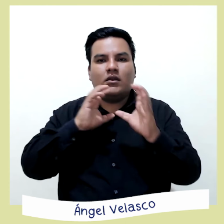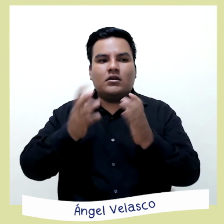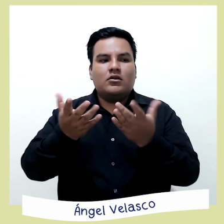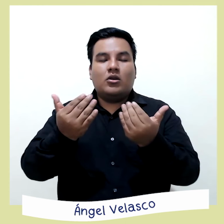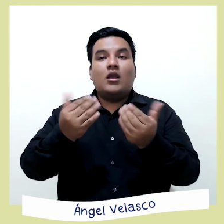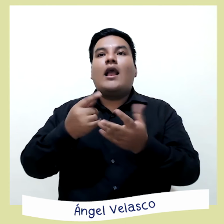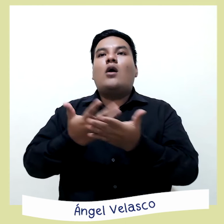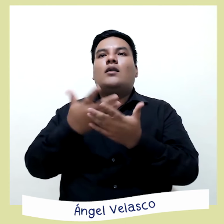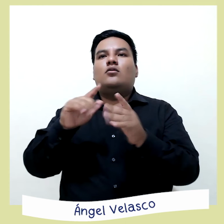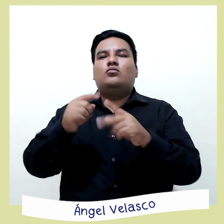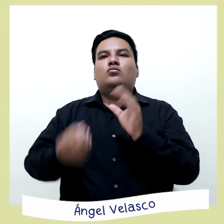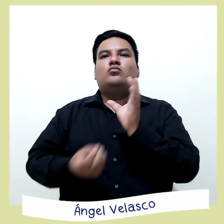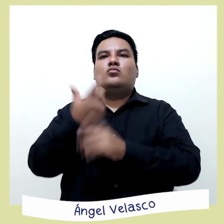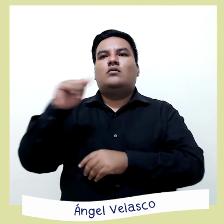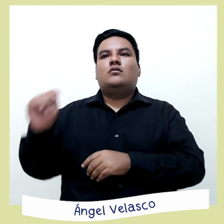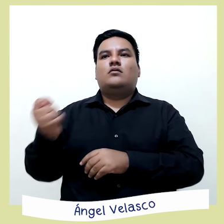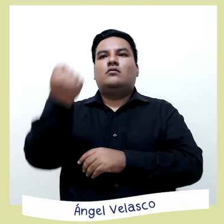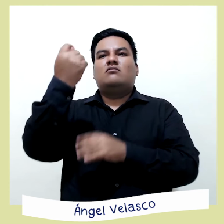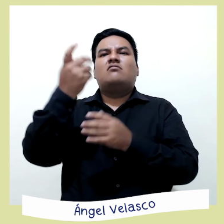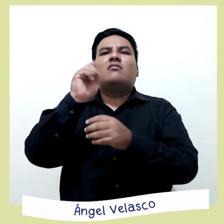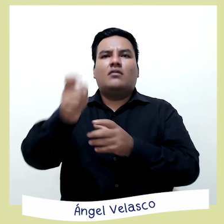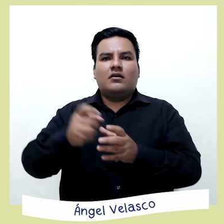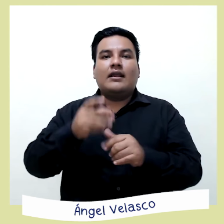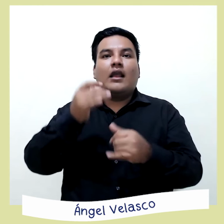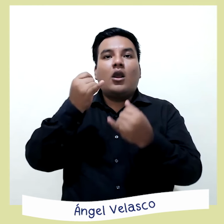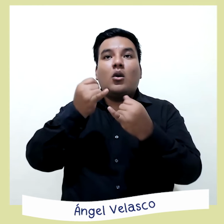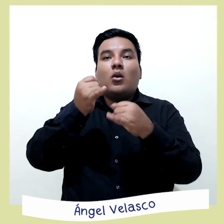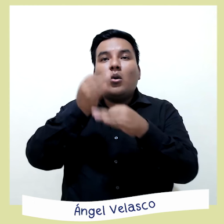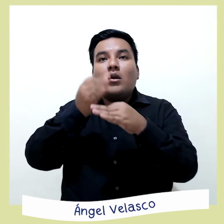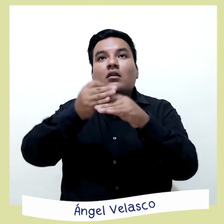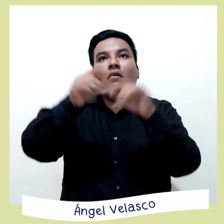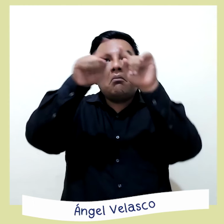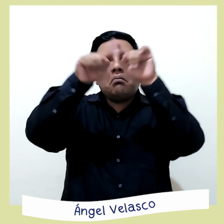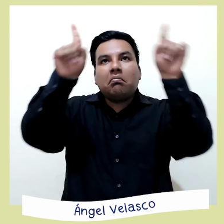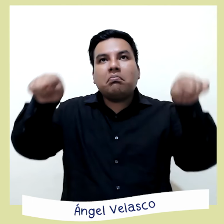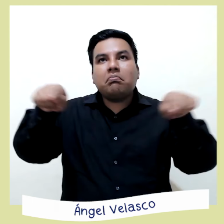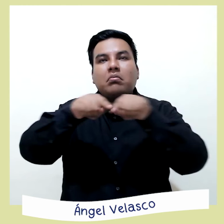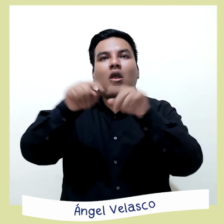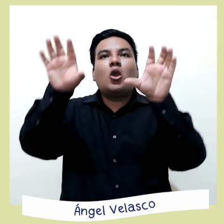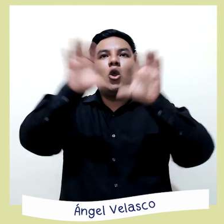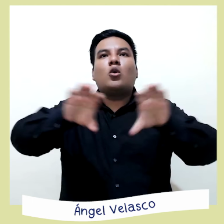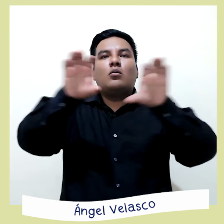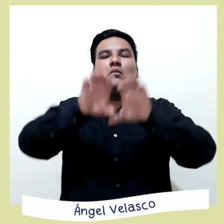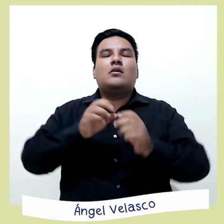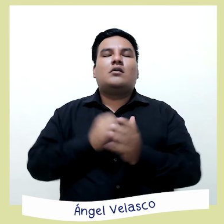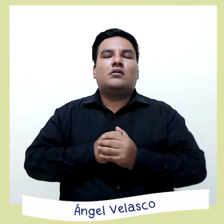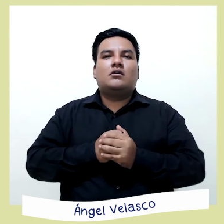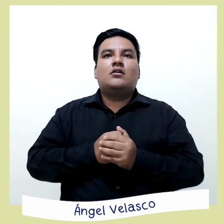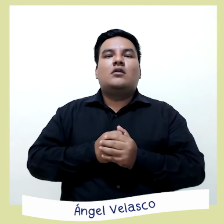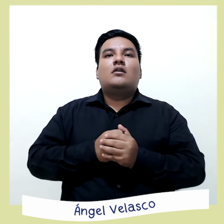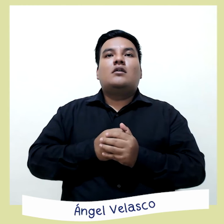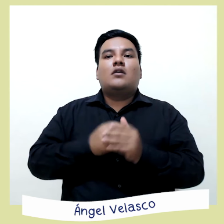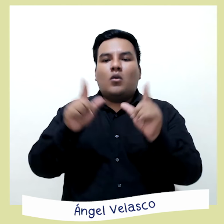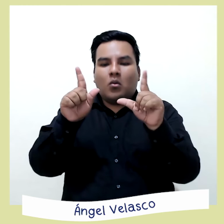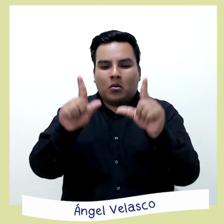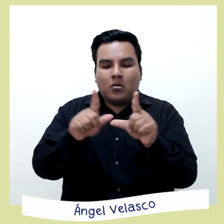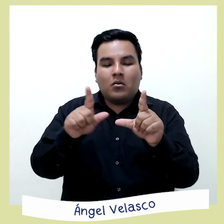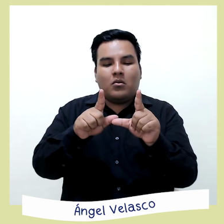así. Y ahora lo que tenemos, y a partir de las nuevas tecnologías, pues es esto, ¿no?